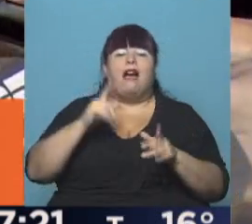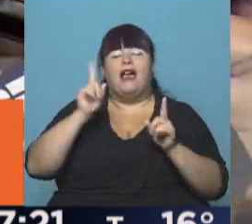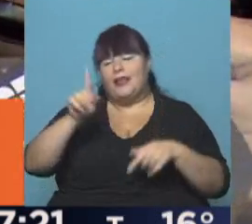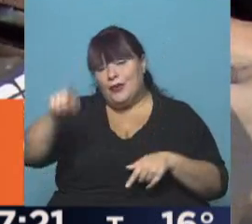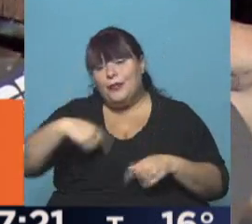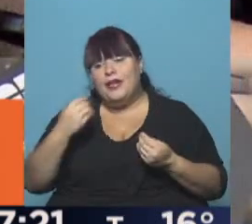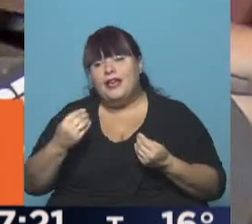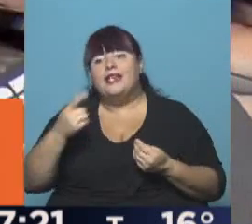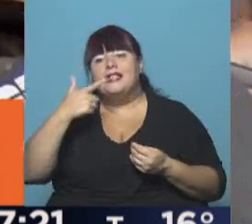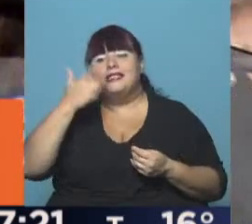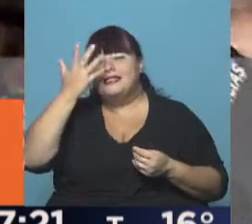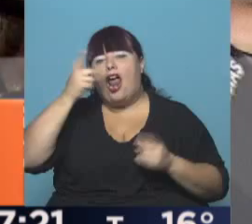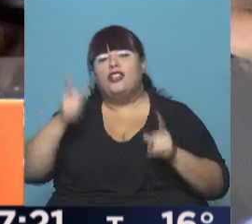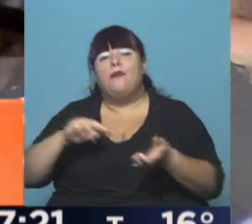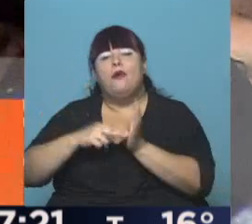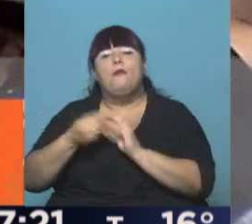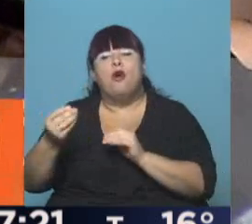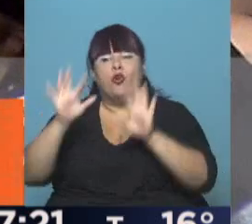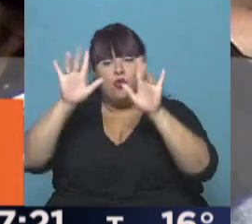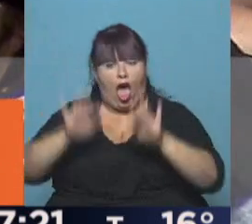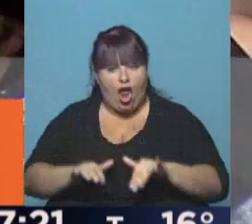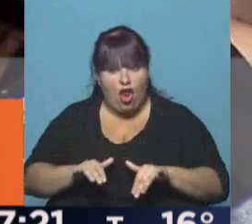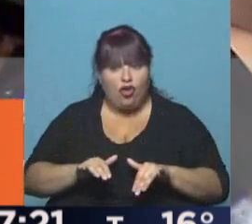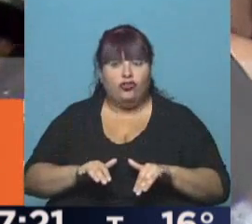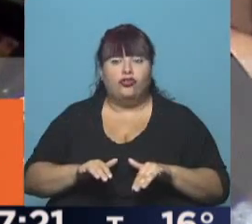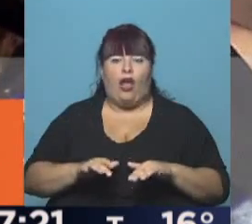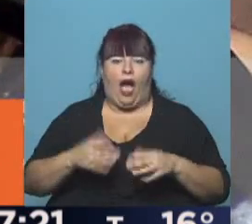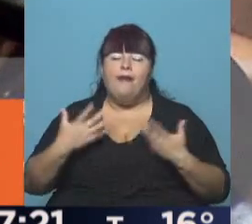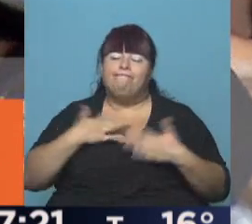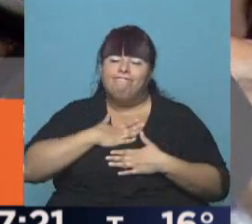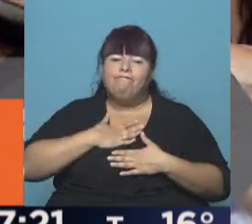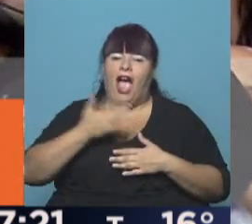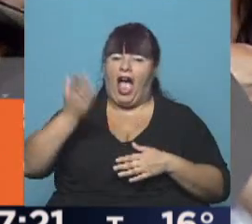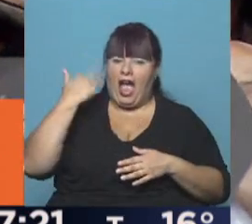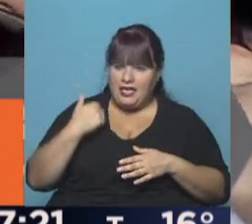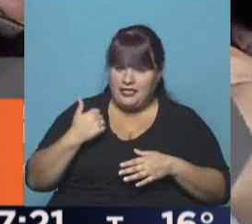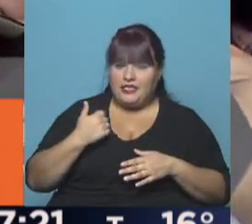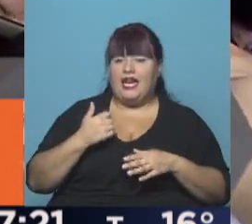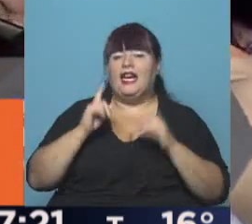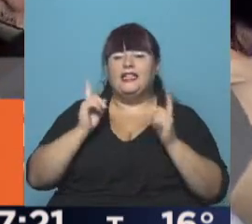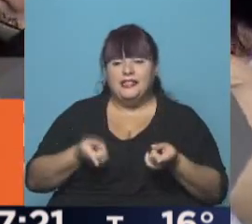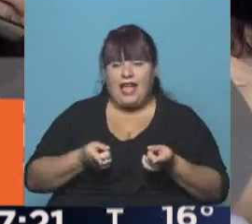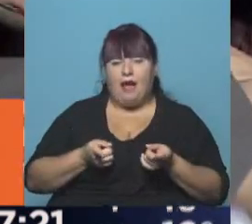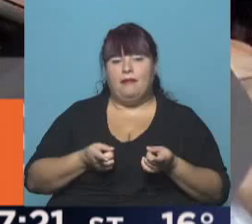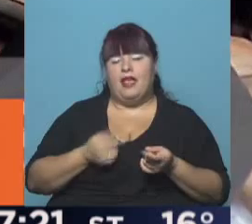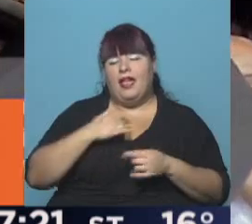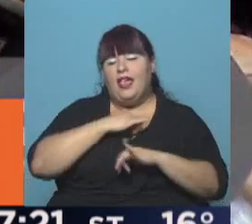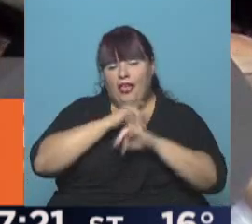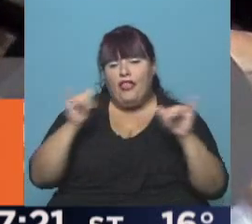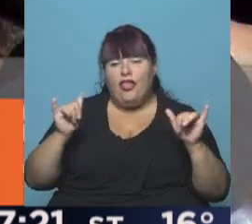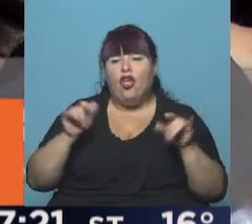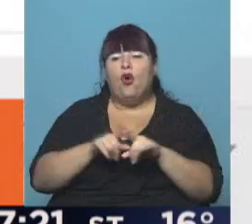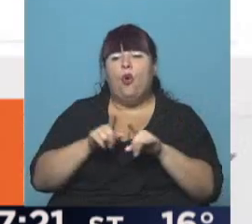esto también repercutió en San Lorenzo de Almagro porque a través de un comunicado muy sentido en el día de ayer, además de manifestar